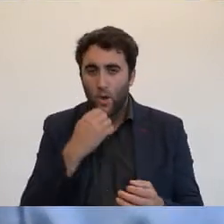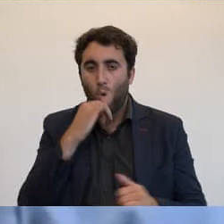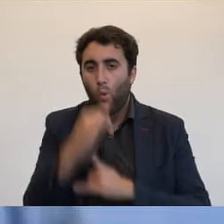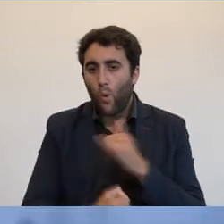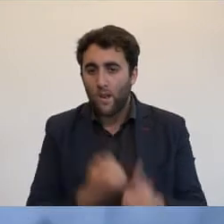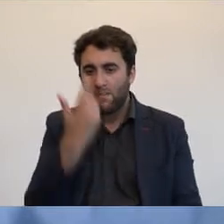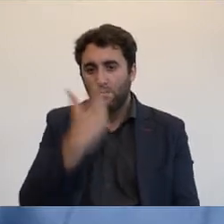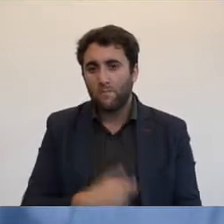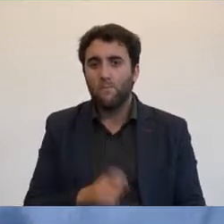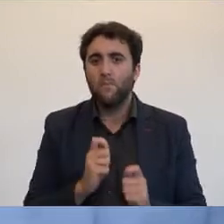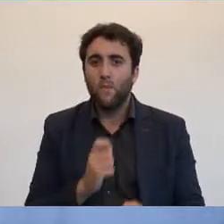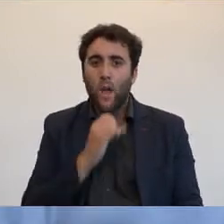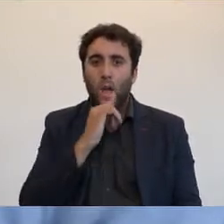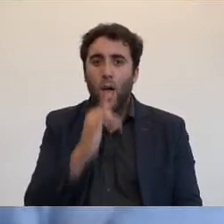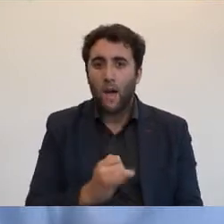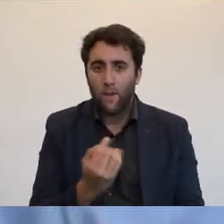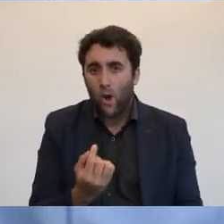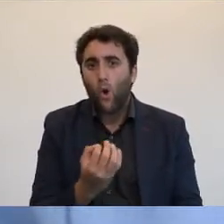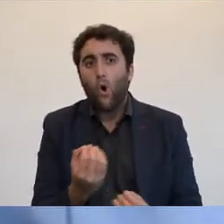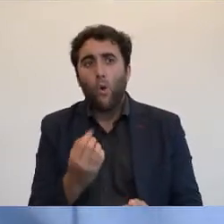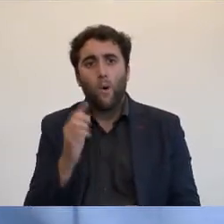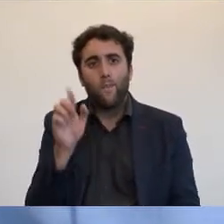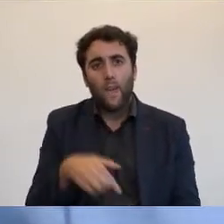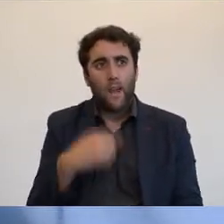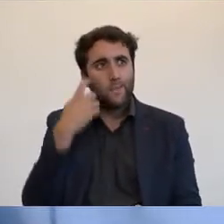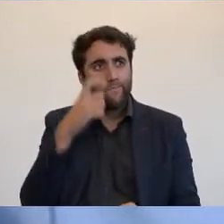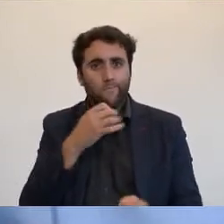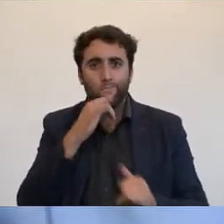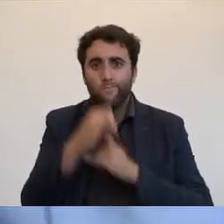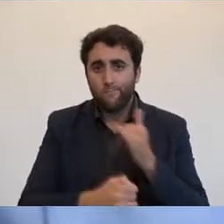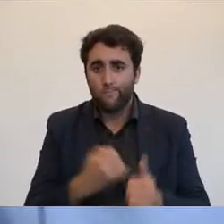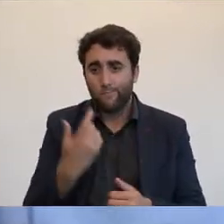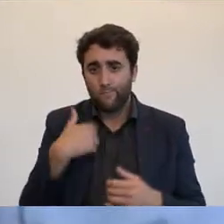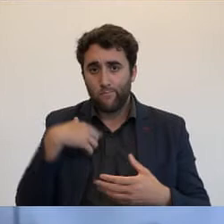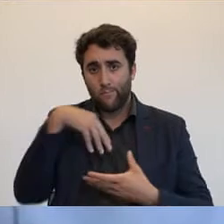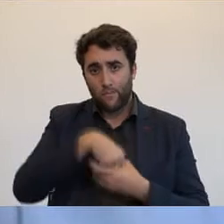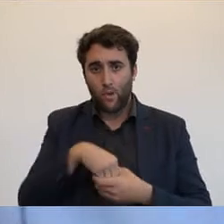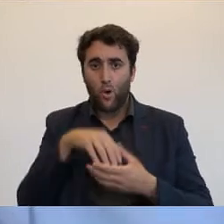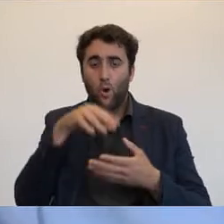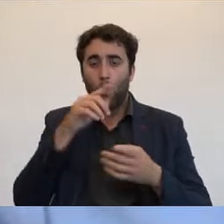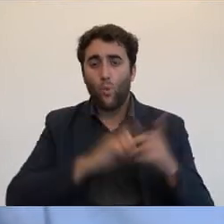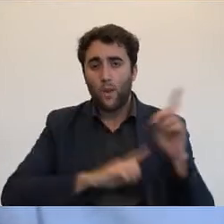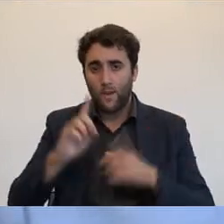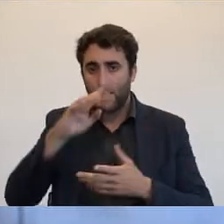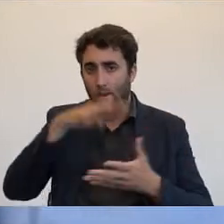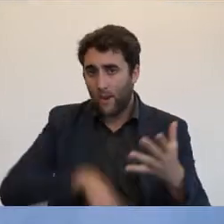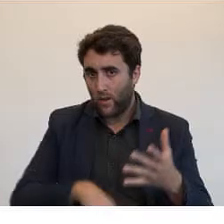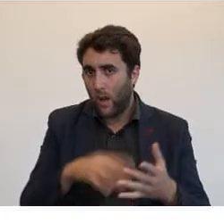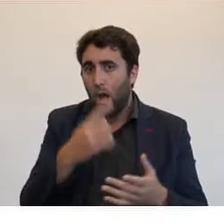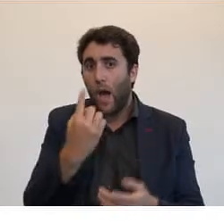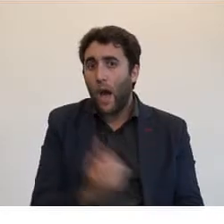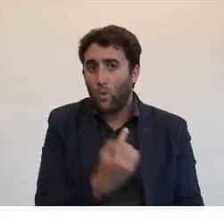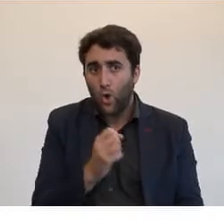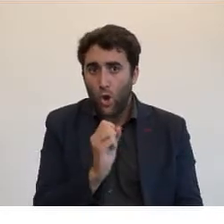lugar del que os hablo, o particularmente de la universidad a la cual pertenezco, que es la Universidad Autónoma de